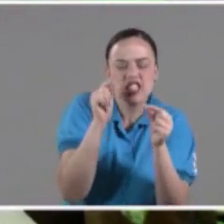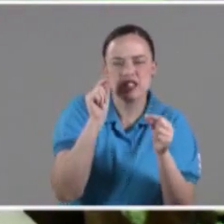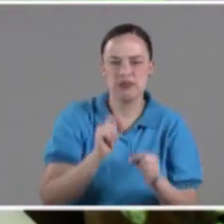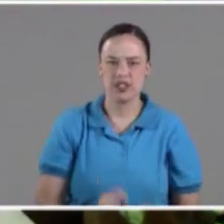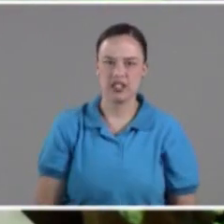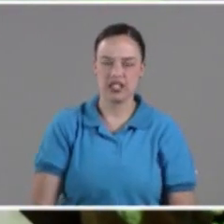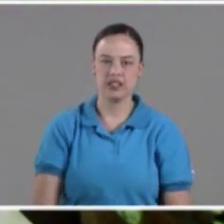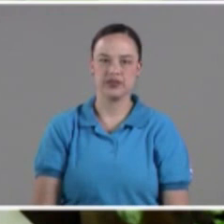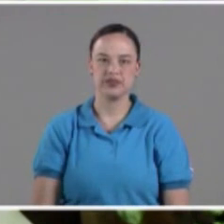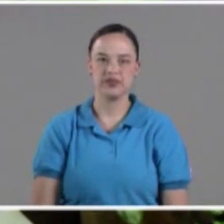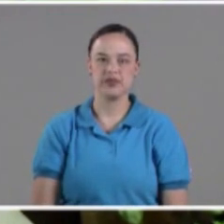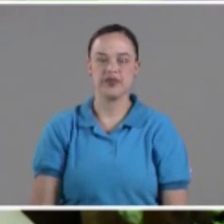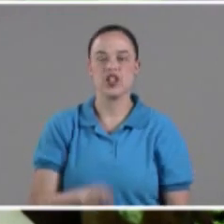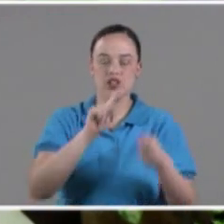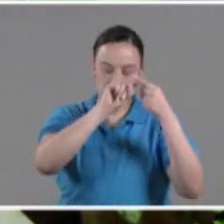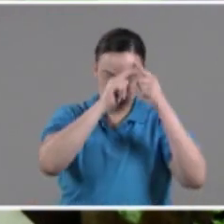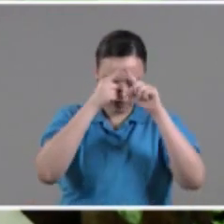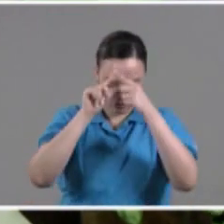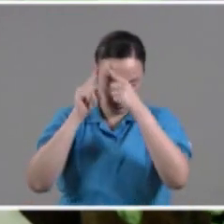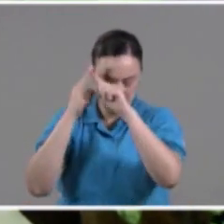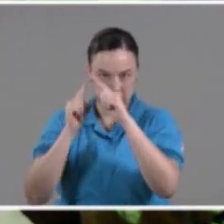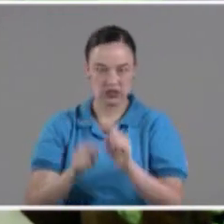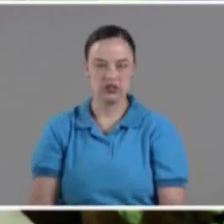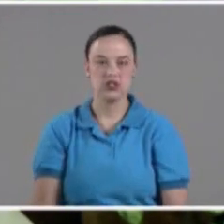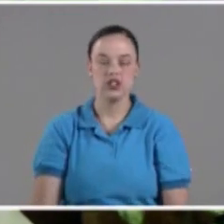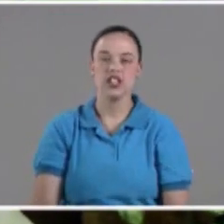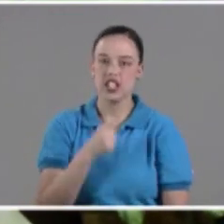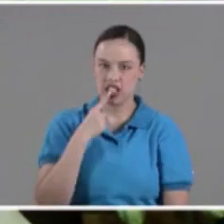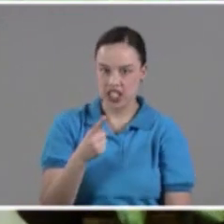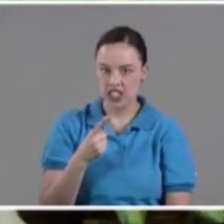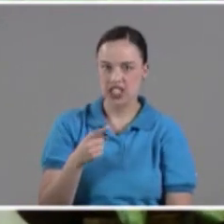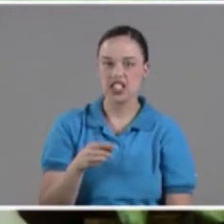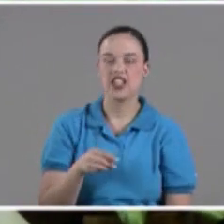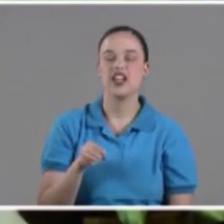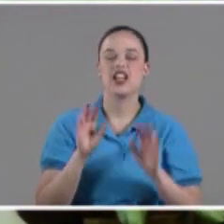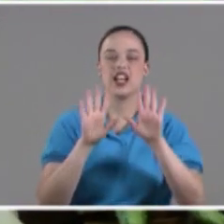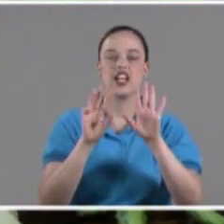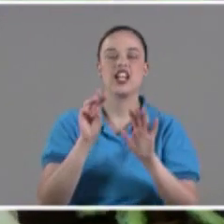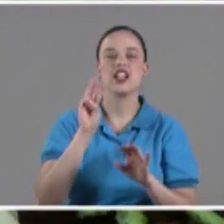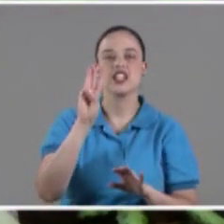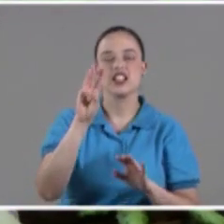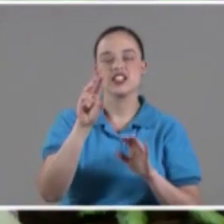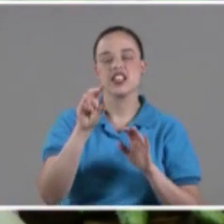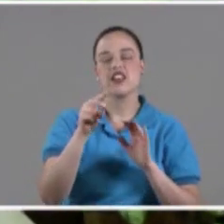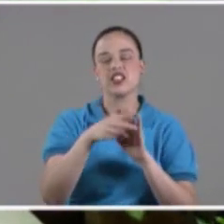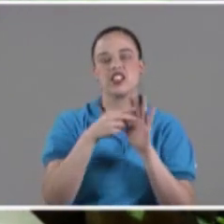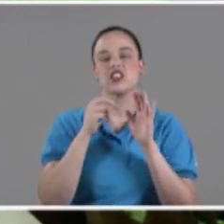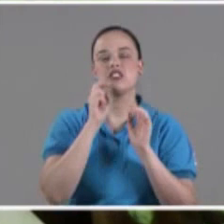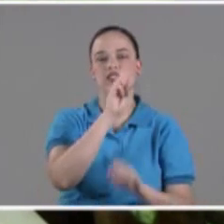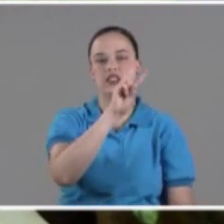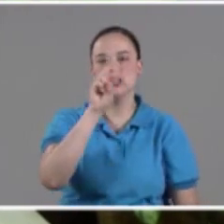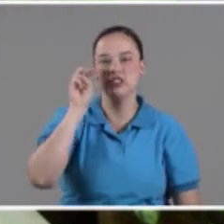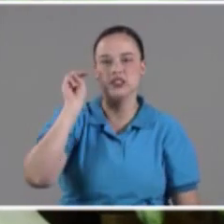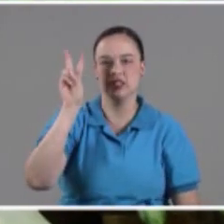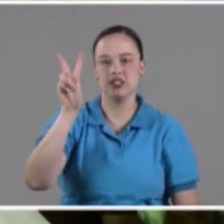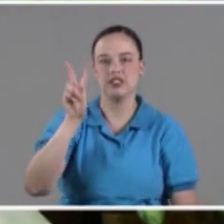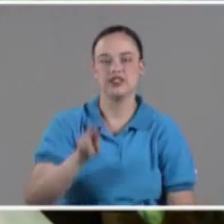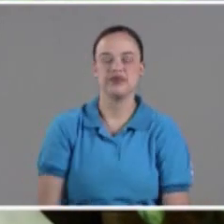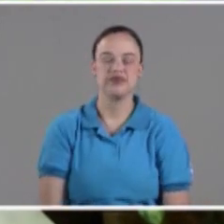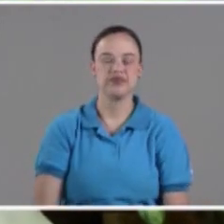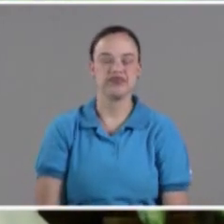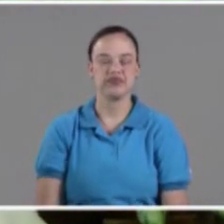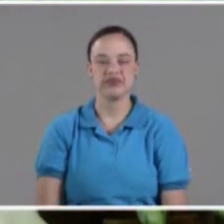el los espinos dice 13 22 si quieren lo